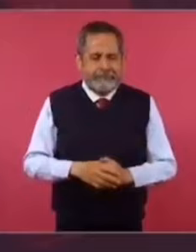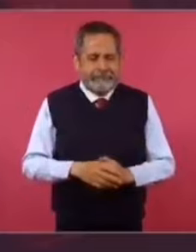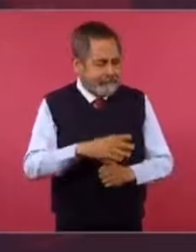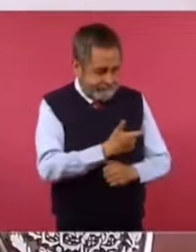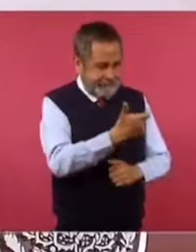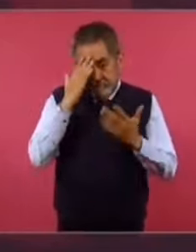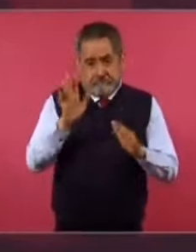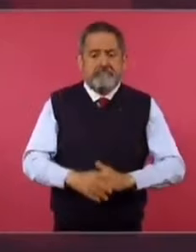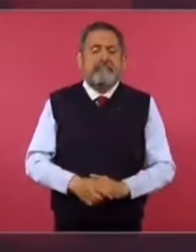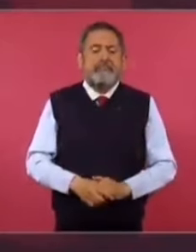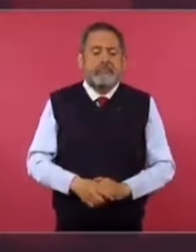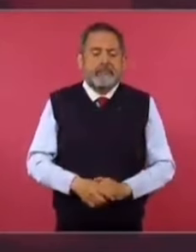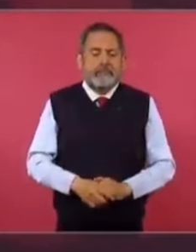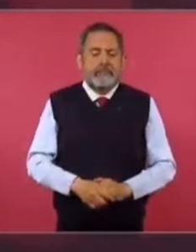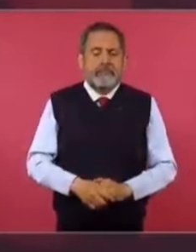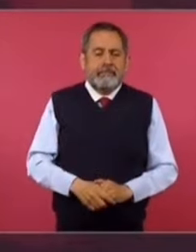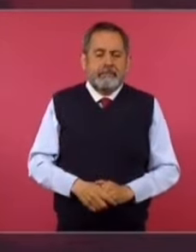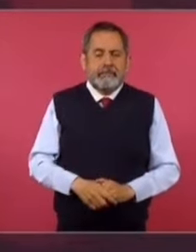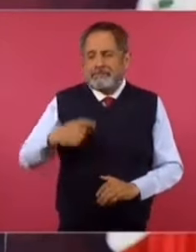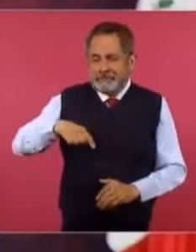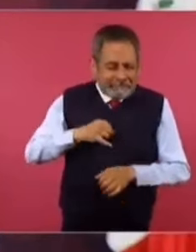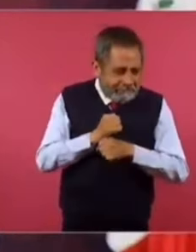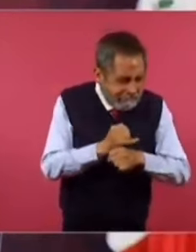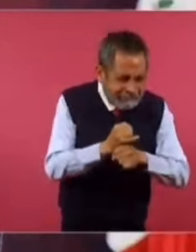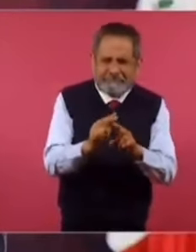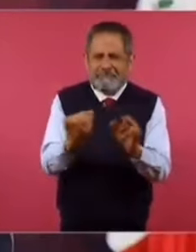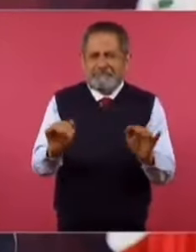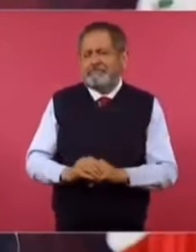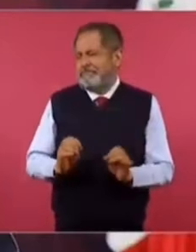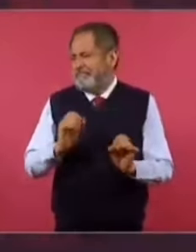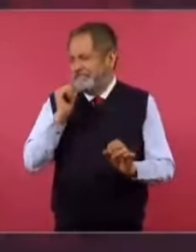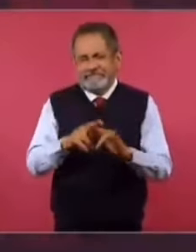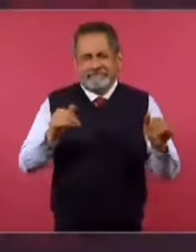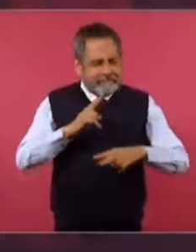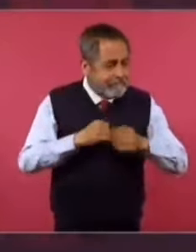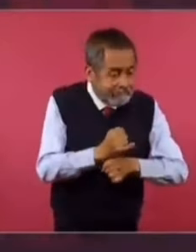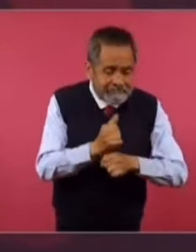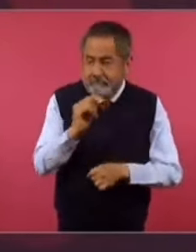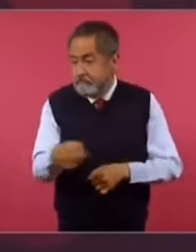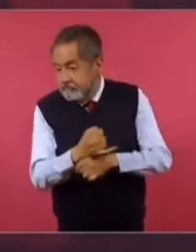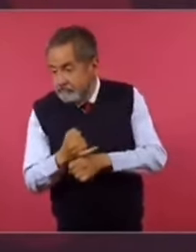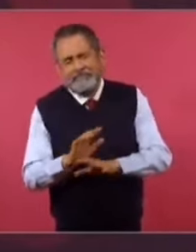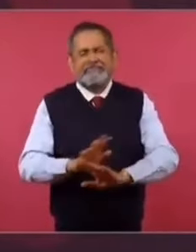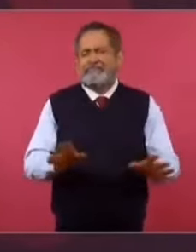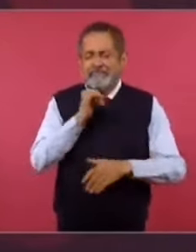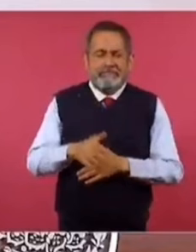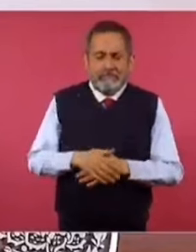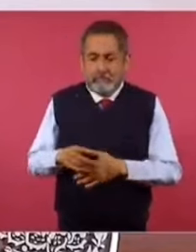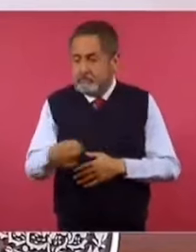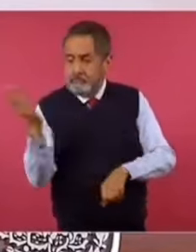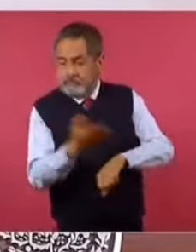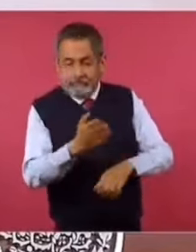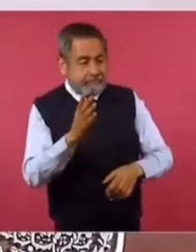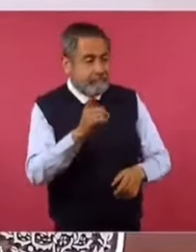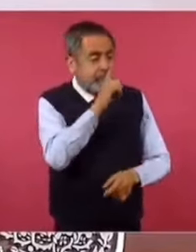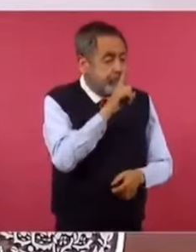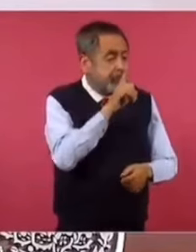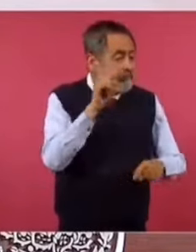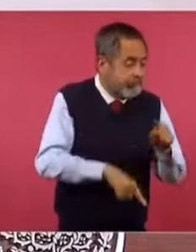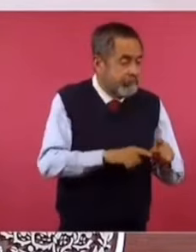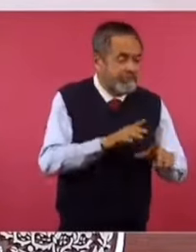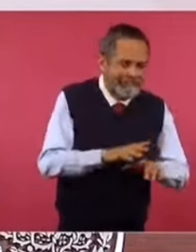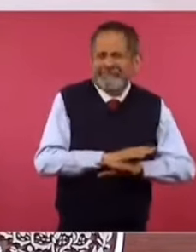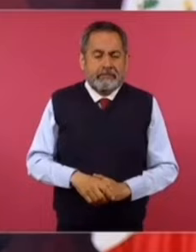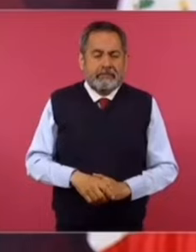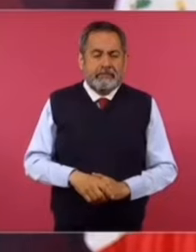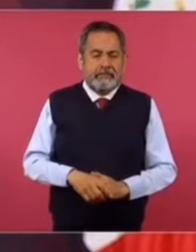hacer trabajo sucio. Nosotros no investigamos a nadie. A nadie. No hay censura